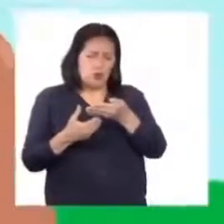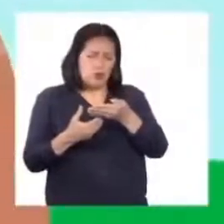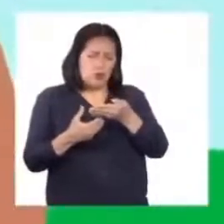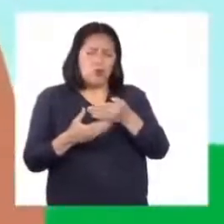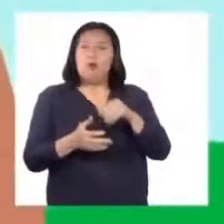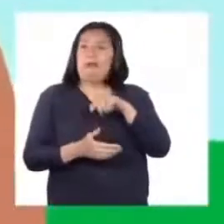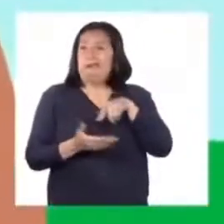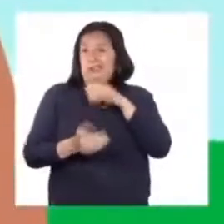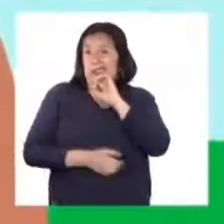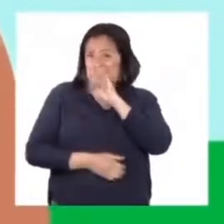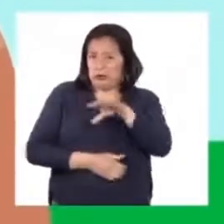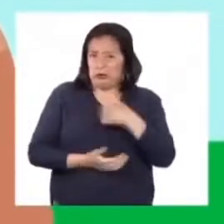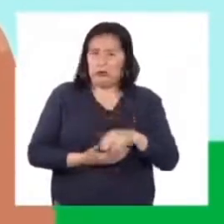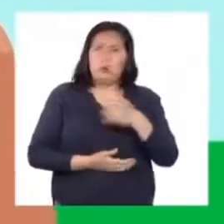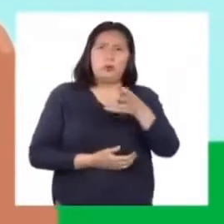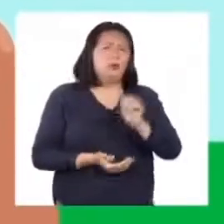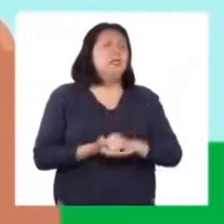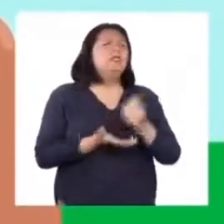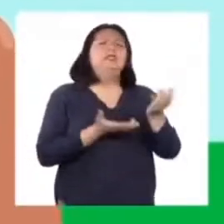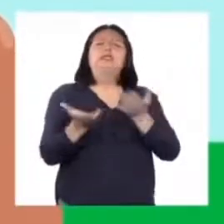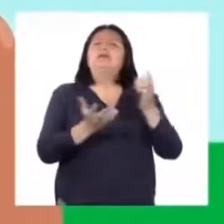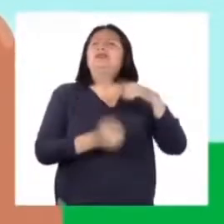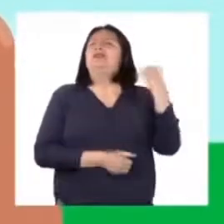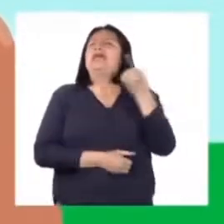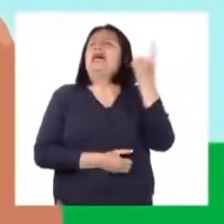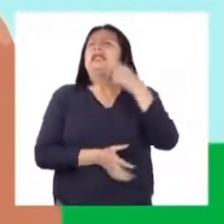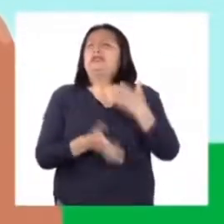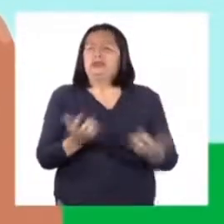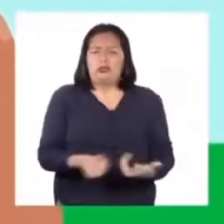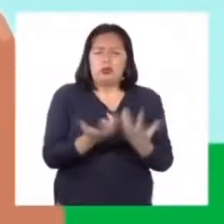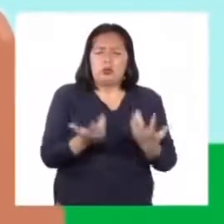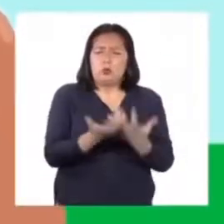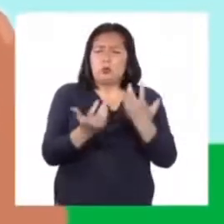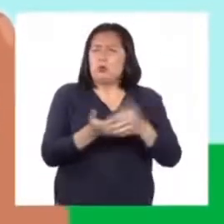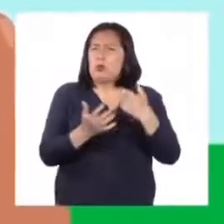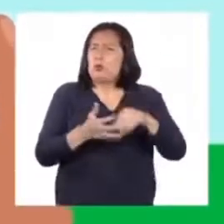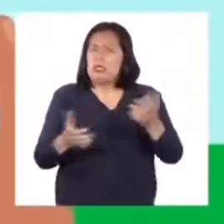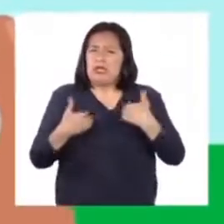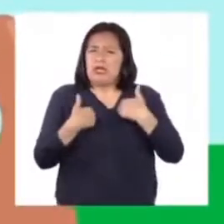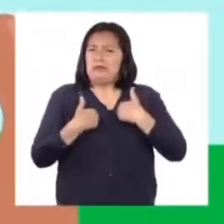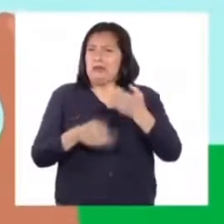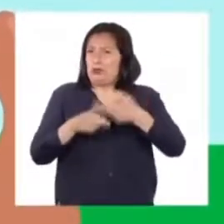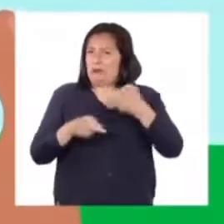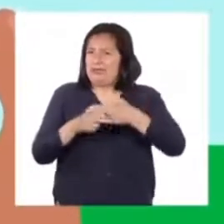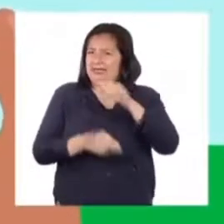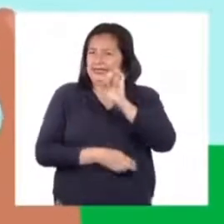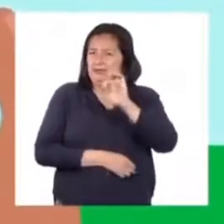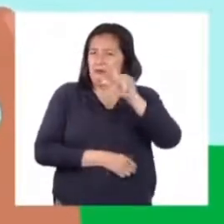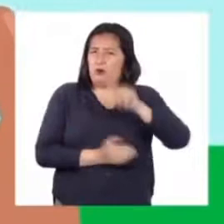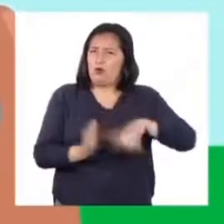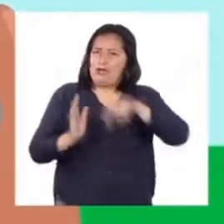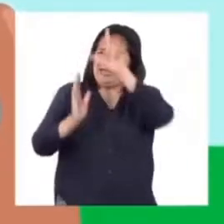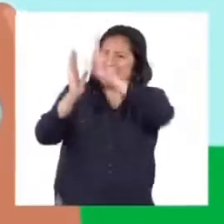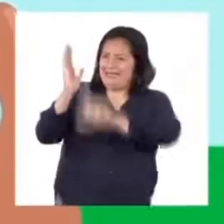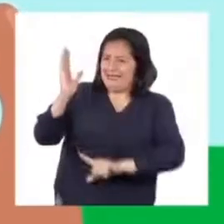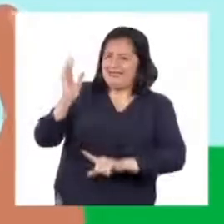El recorte dice: el Servicio Nacional Forestal y de Fauna Silvestre, SERFOR, emitió un listado